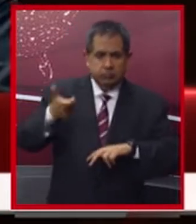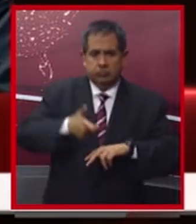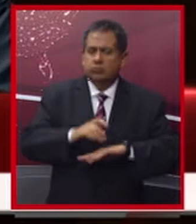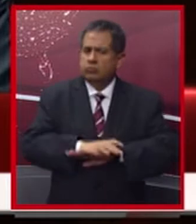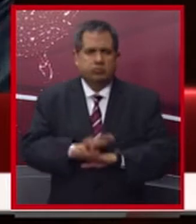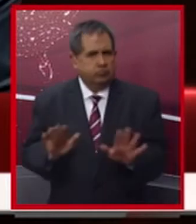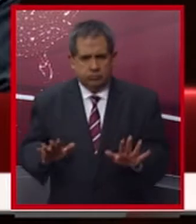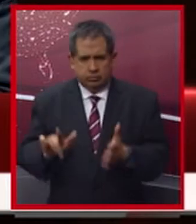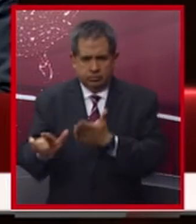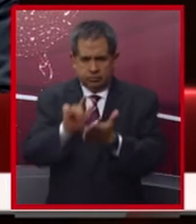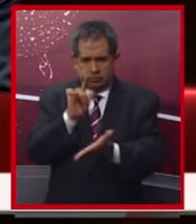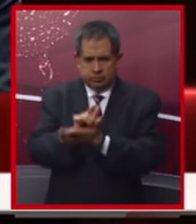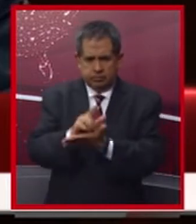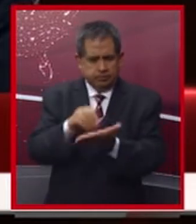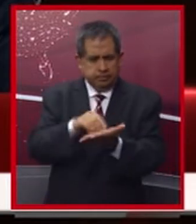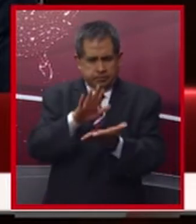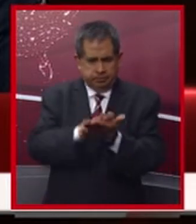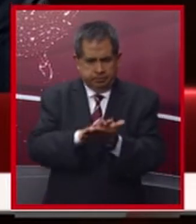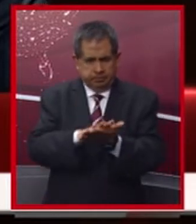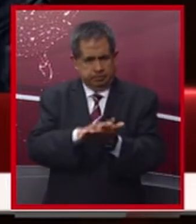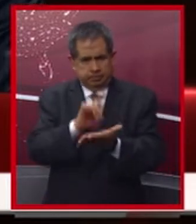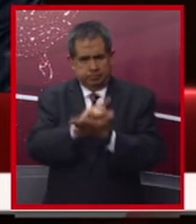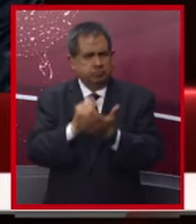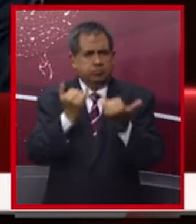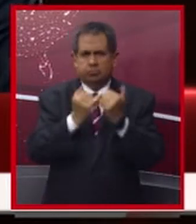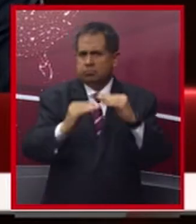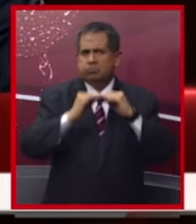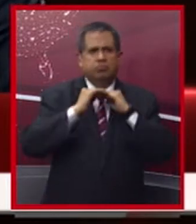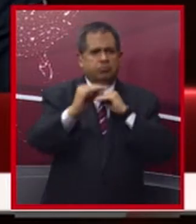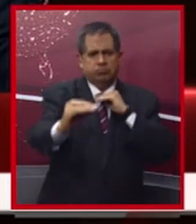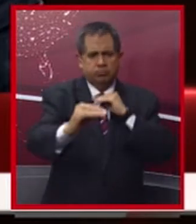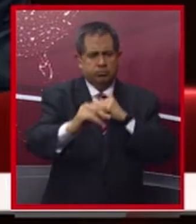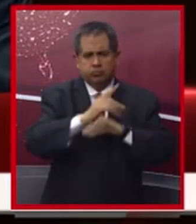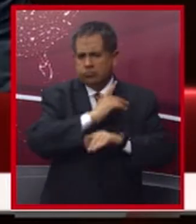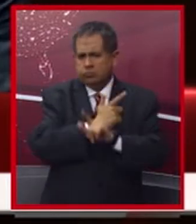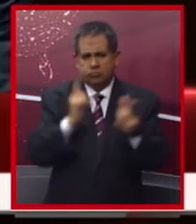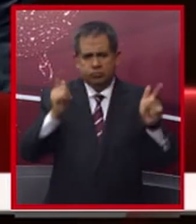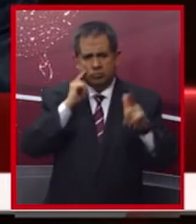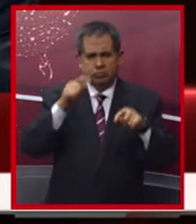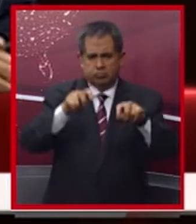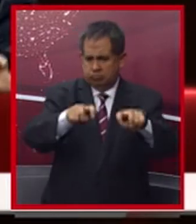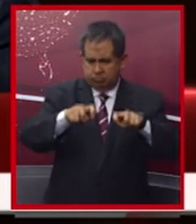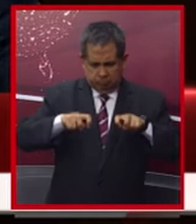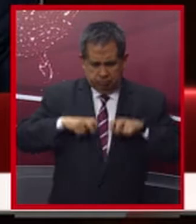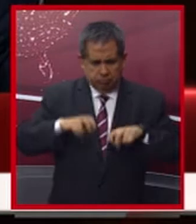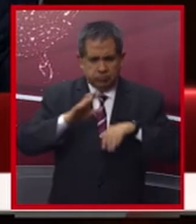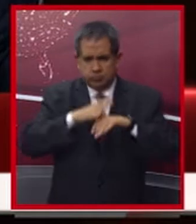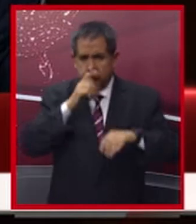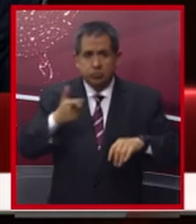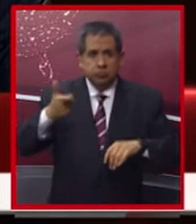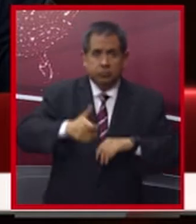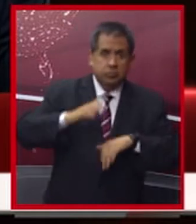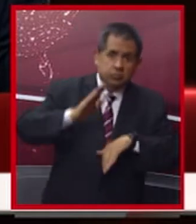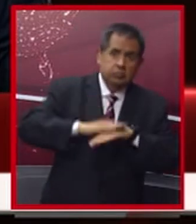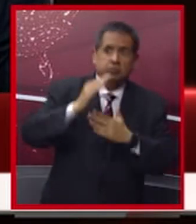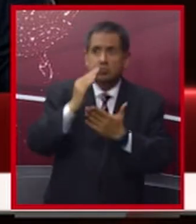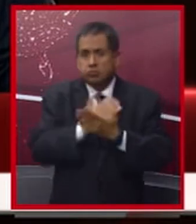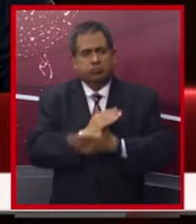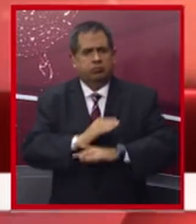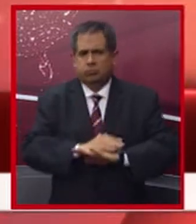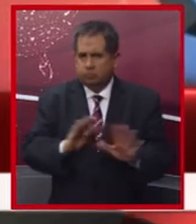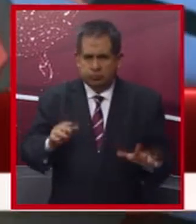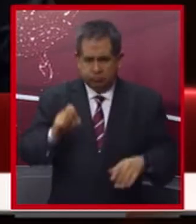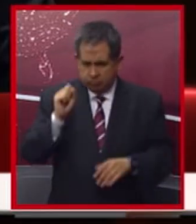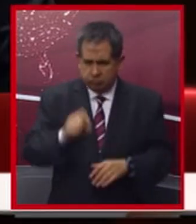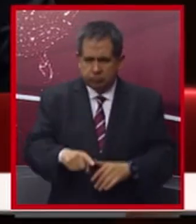esta reforma se homologa el costo del boleto y ya no existirá ese más o ese menos en el costo del